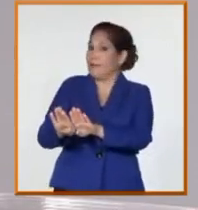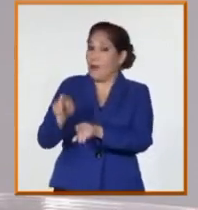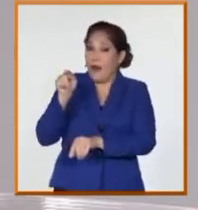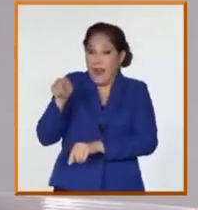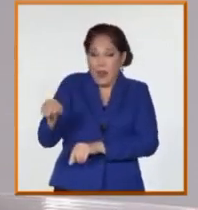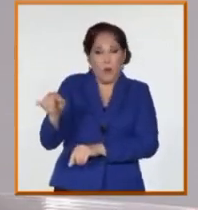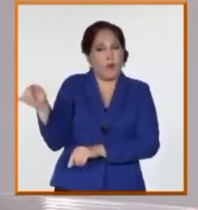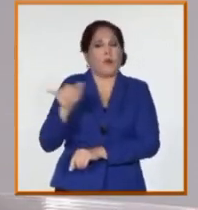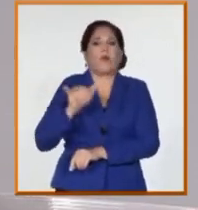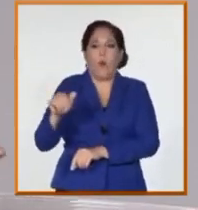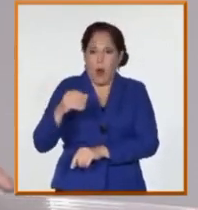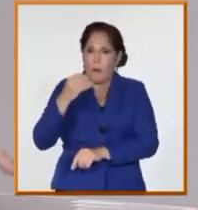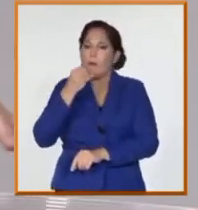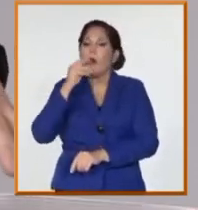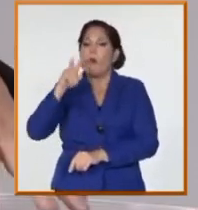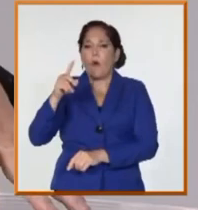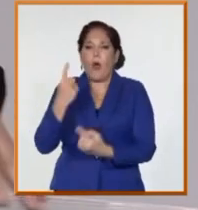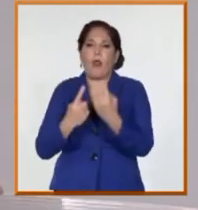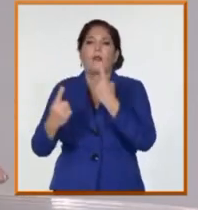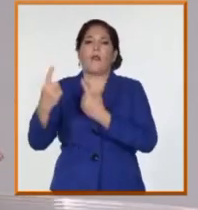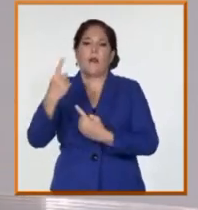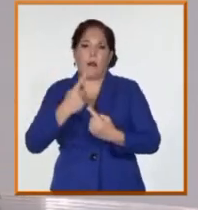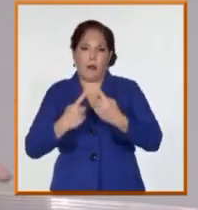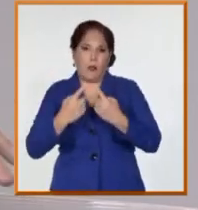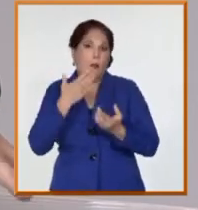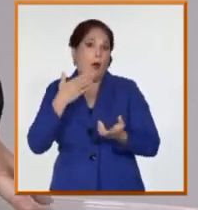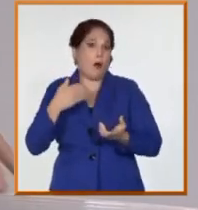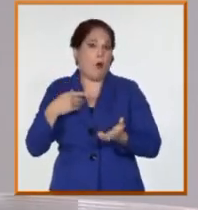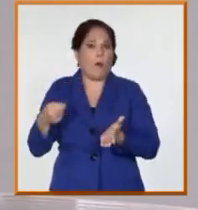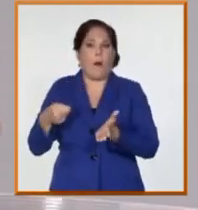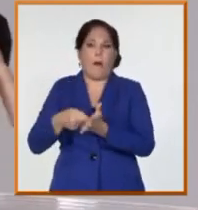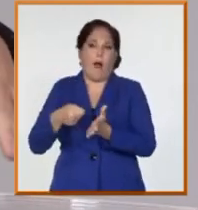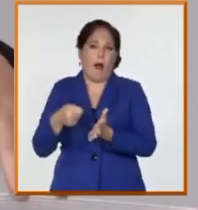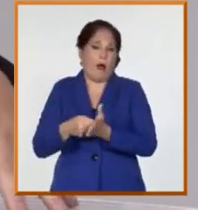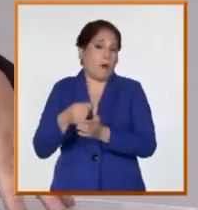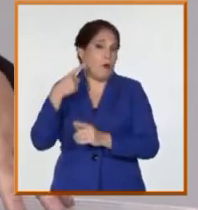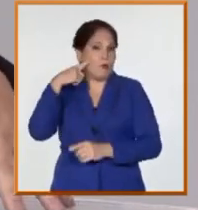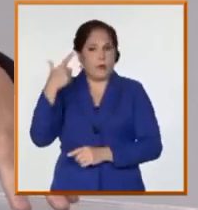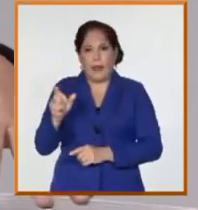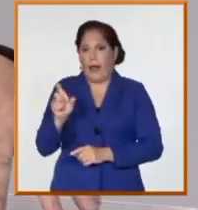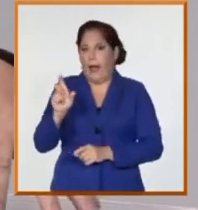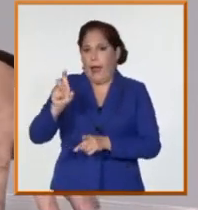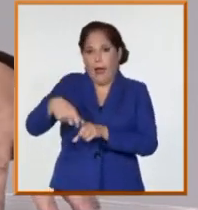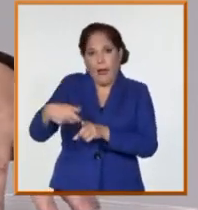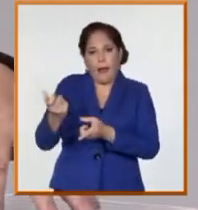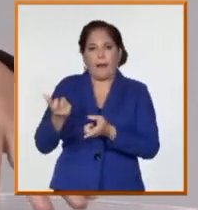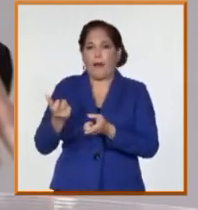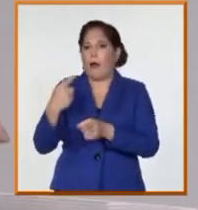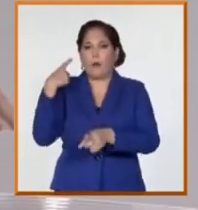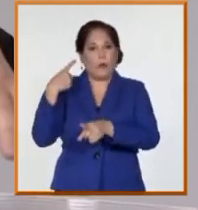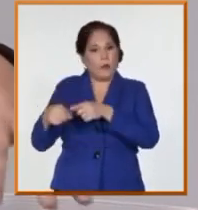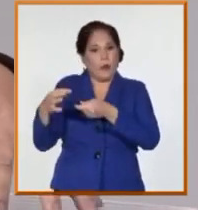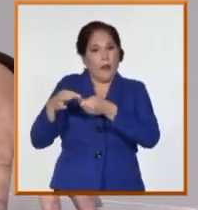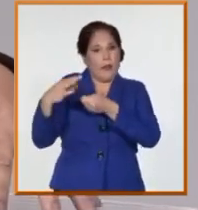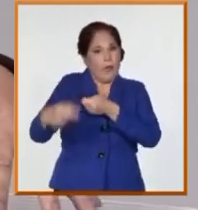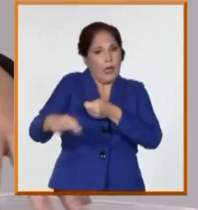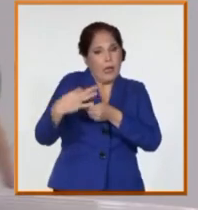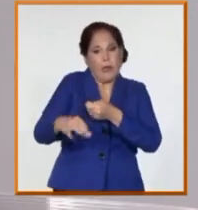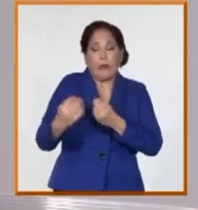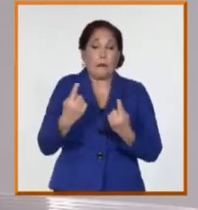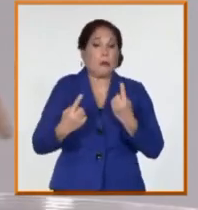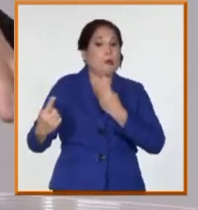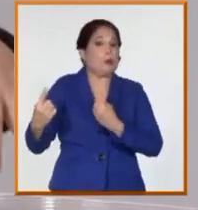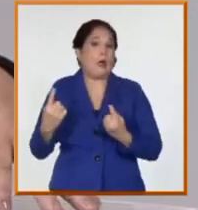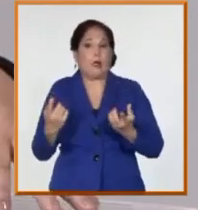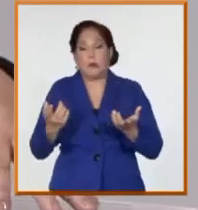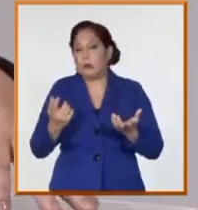tengan el privilegio de tener algún medio una tarjeta no el total de su de pago de